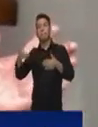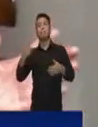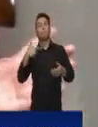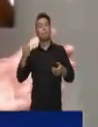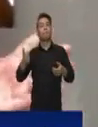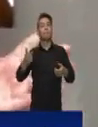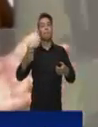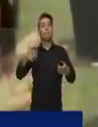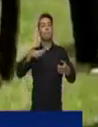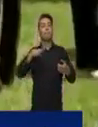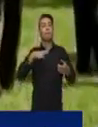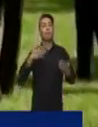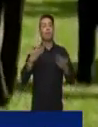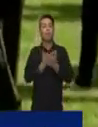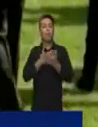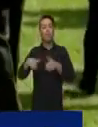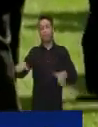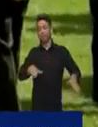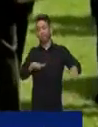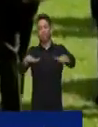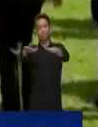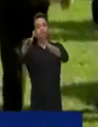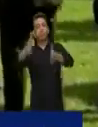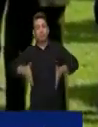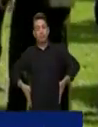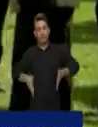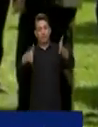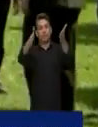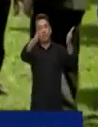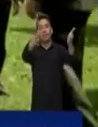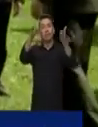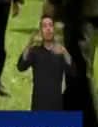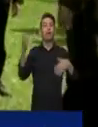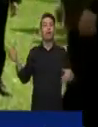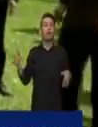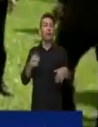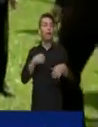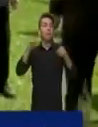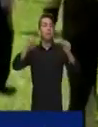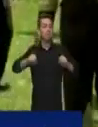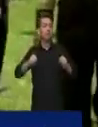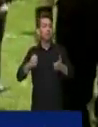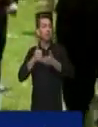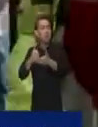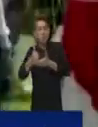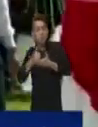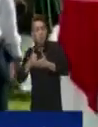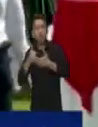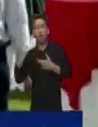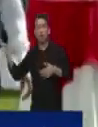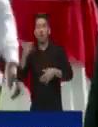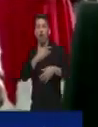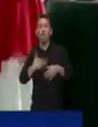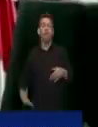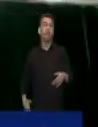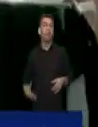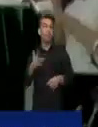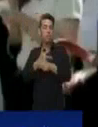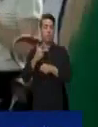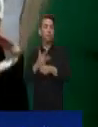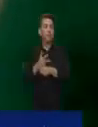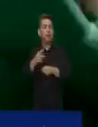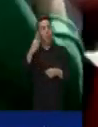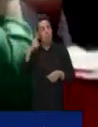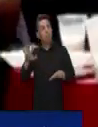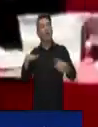con Guatemala, y nosotros estamos dispuestos a colaborar con el gobierno de Guatemala para lograr